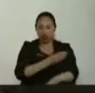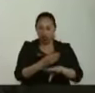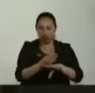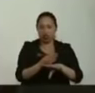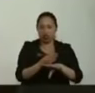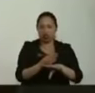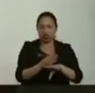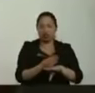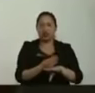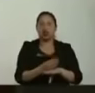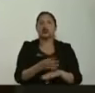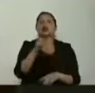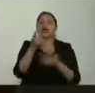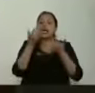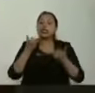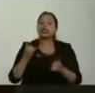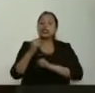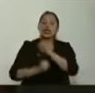tenían un presupuesto de